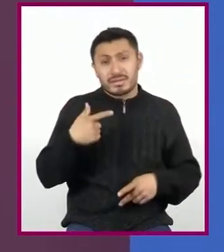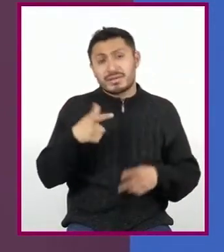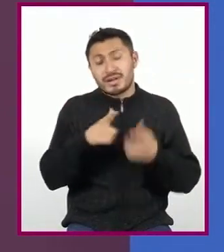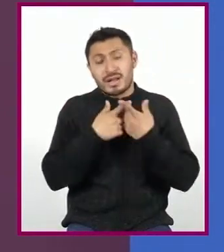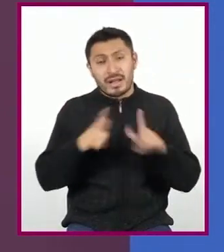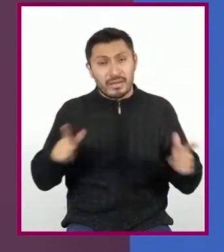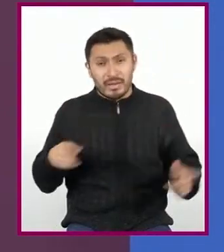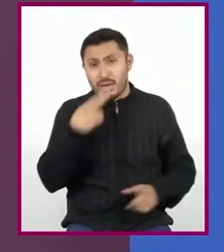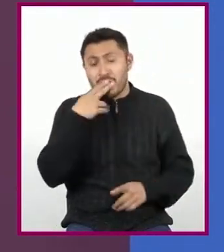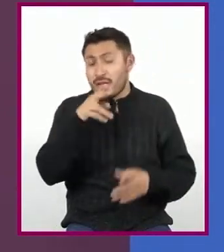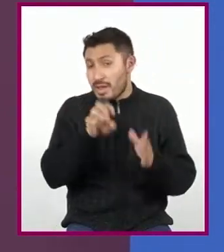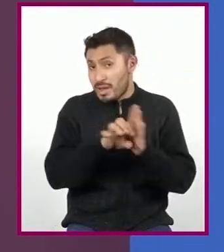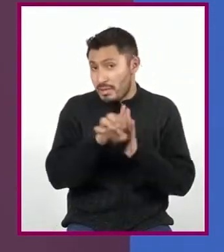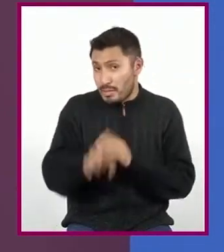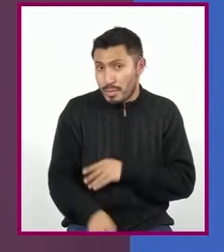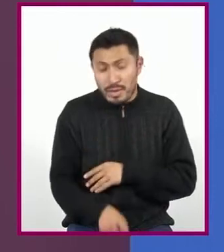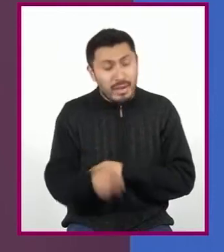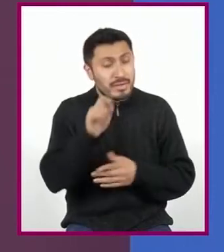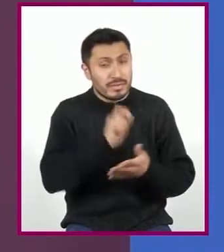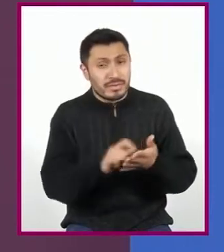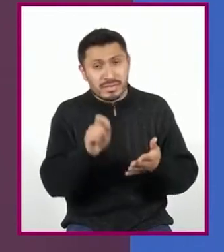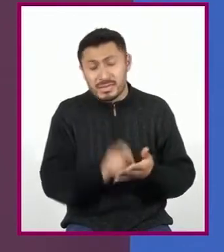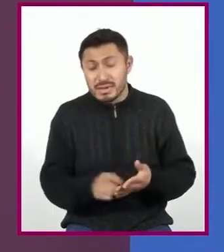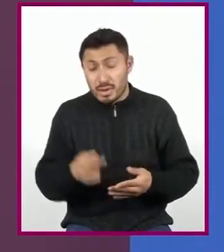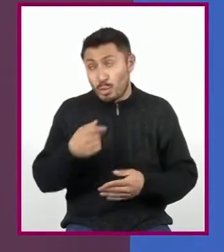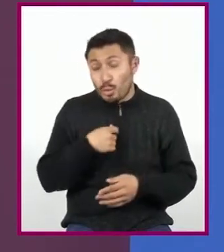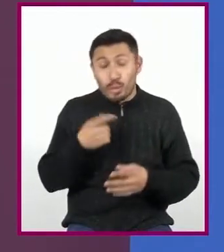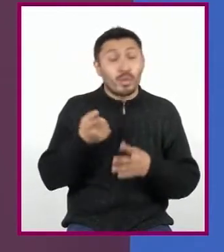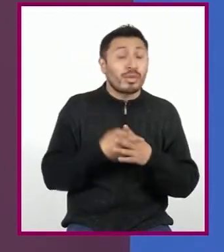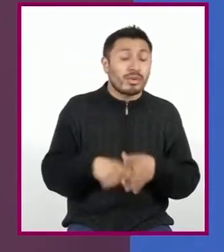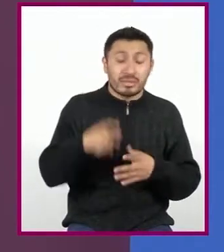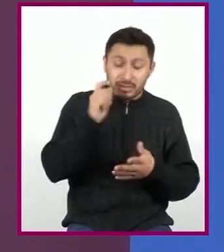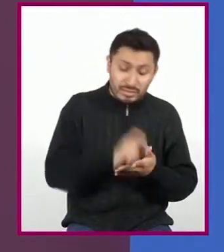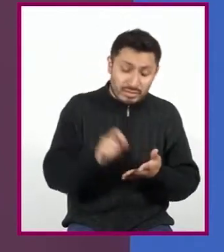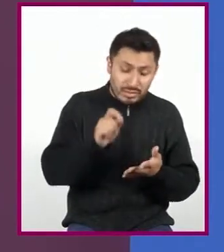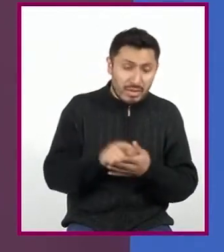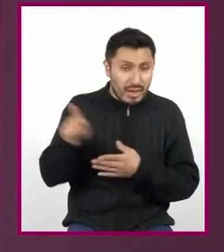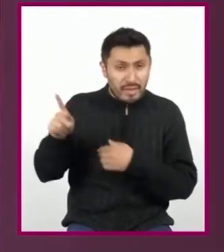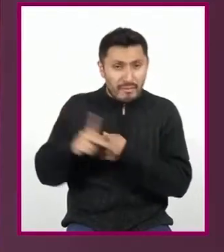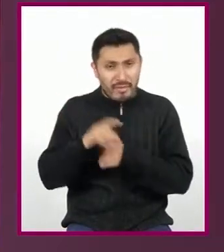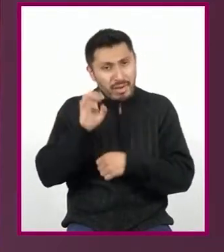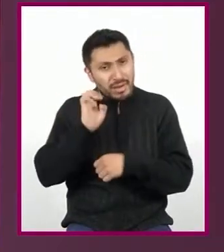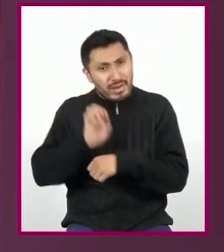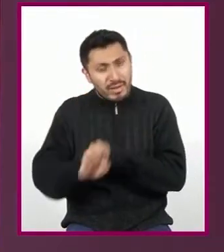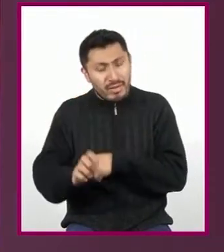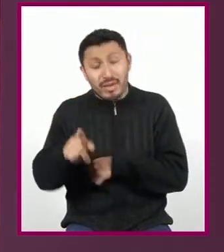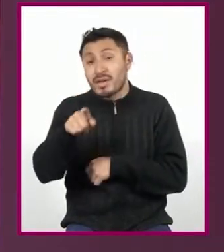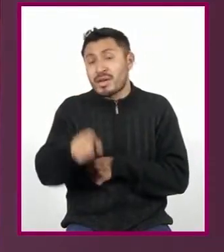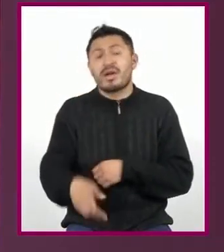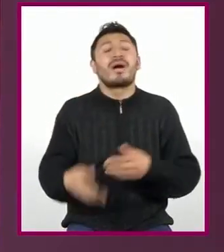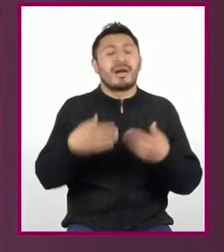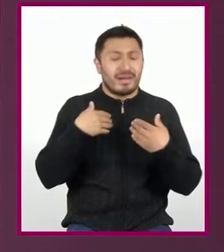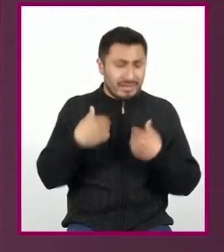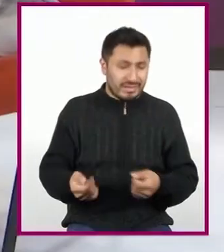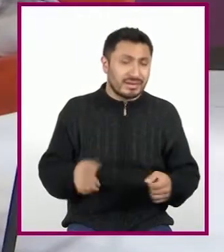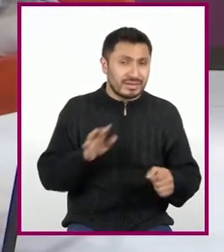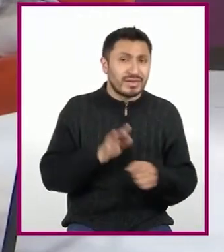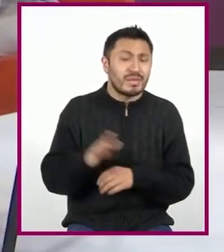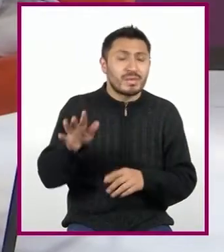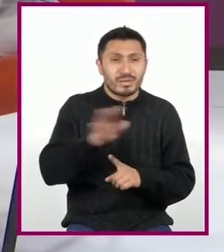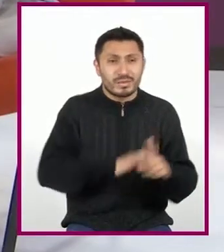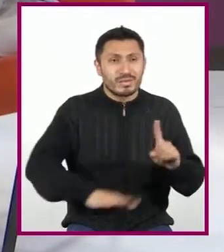manifiesto que conoces la obra y que además estás comprometida con ella, que la respaldas. Por